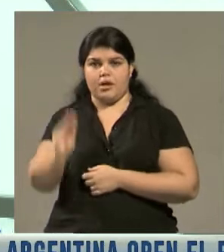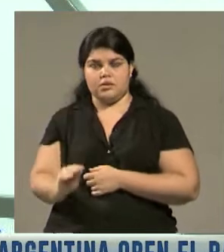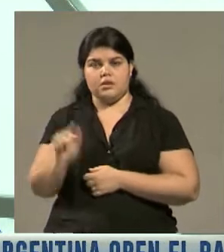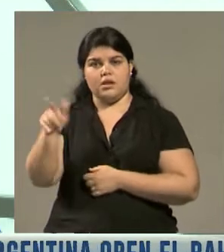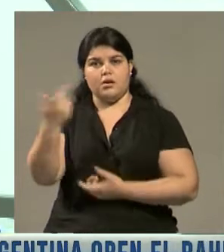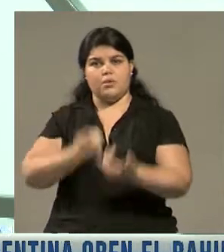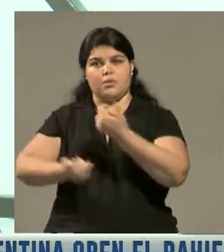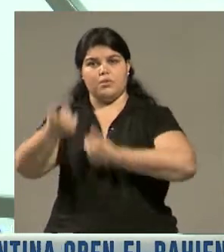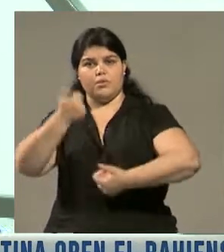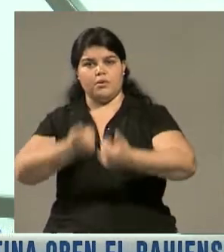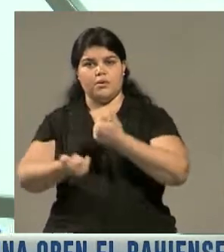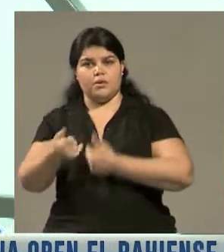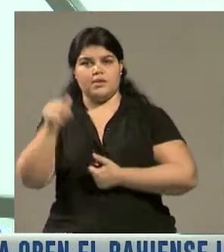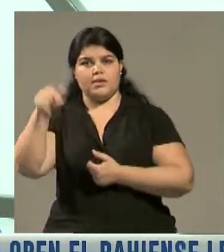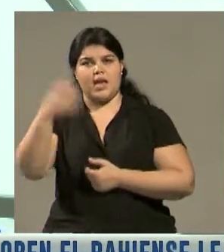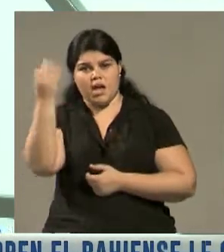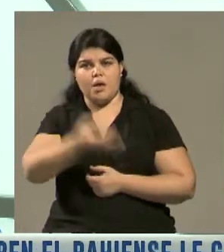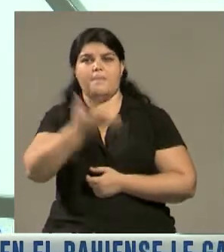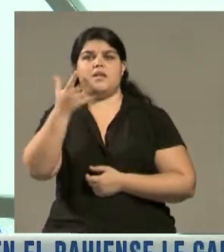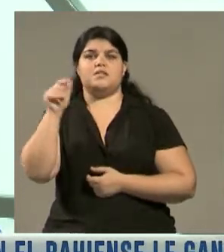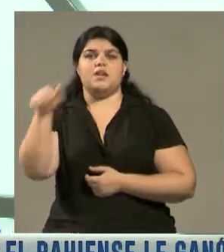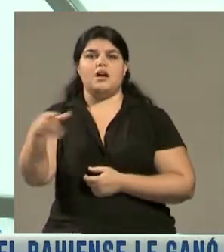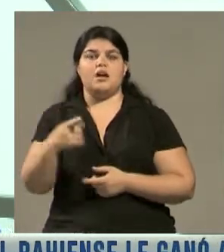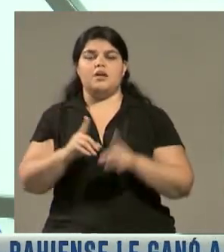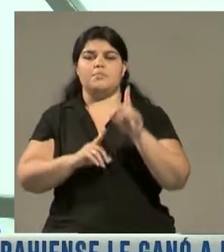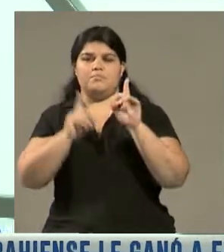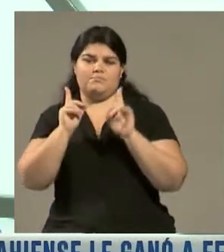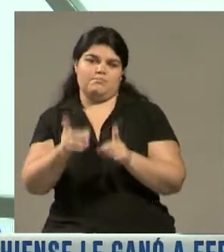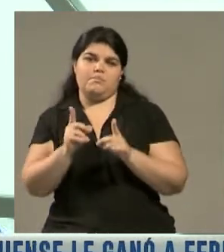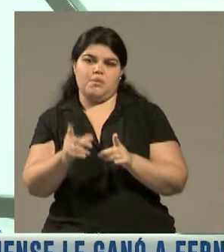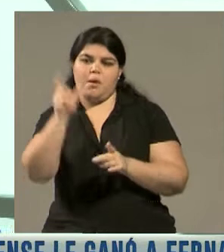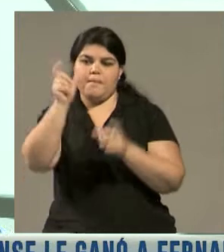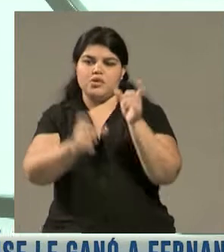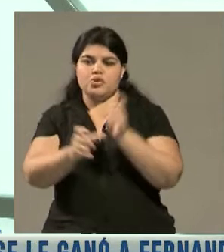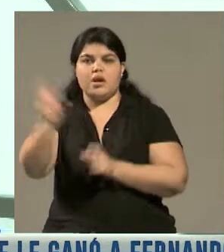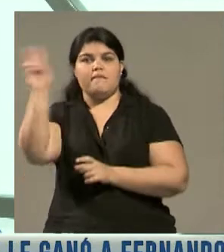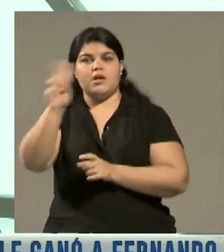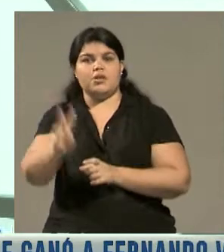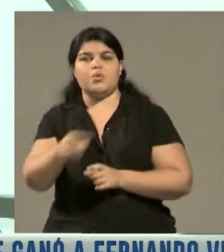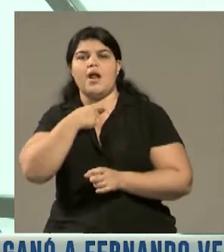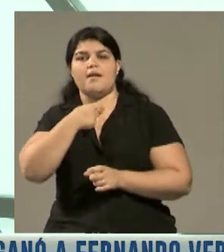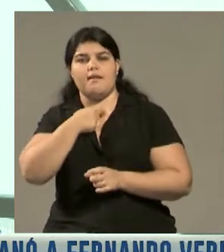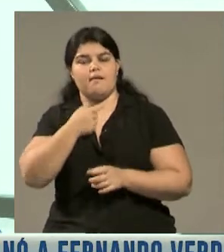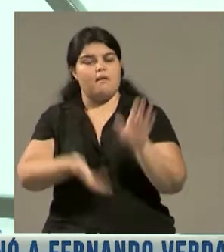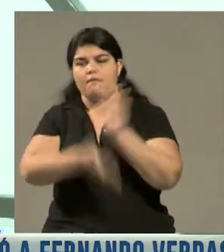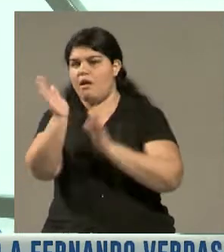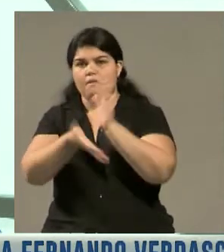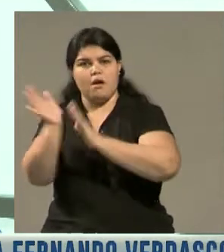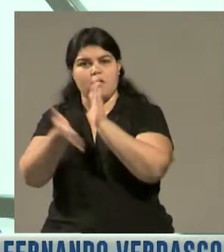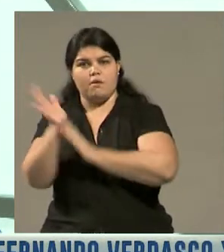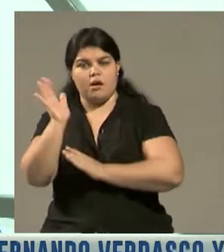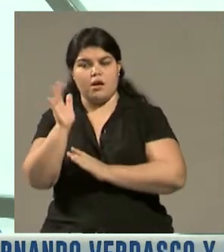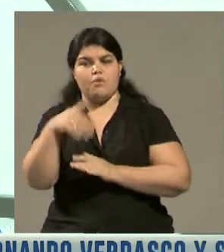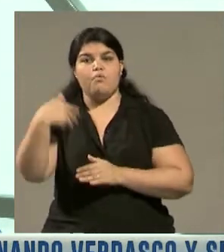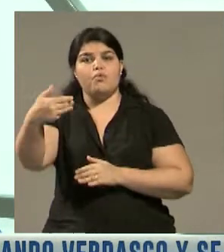comentando su situación particular, que es como la de muchos venezolanos abandonar el país próximamente